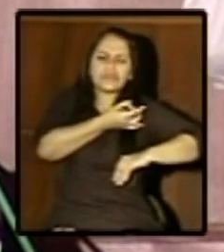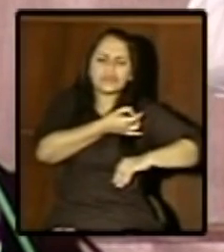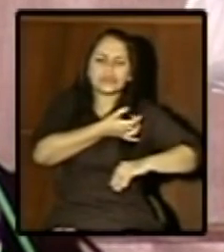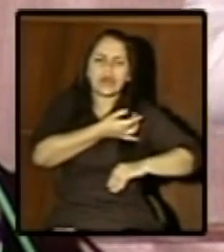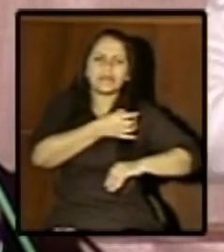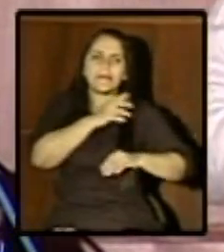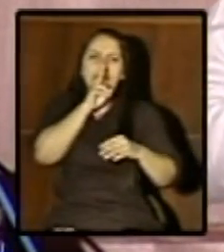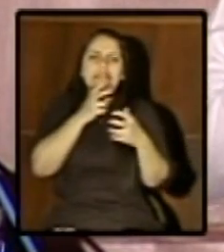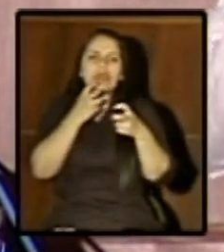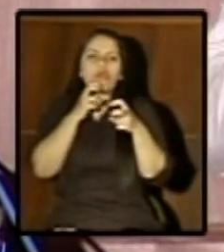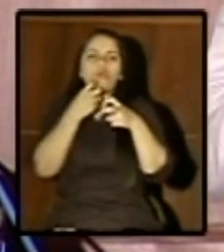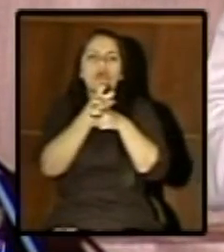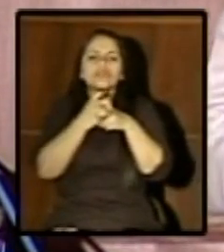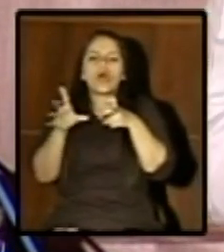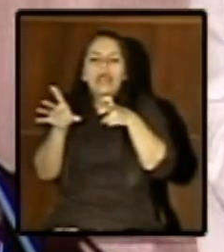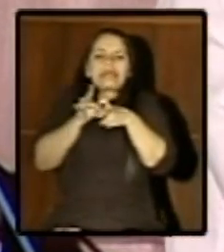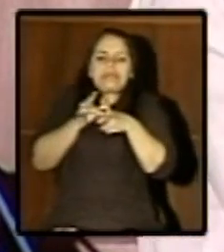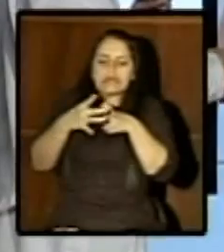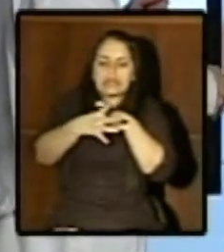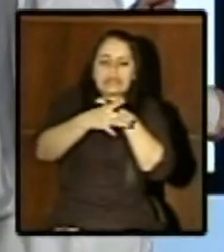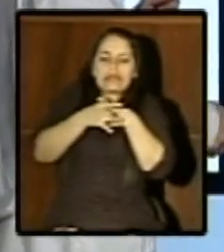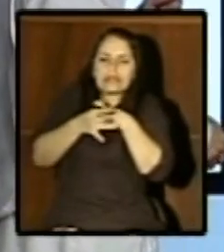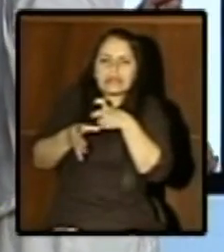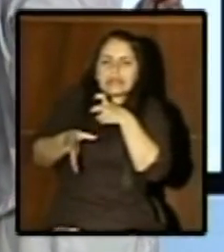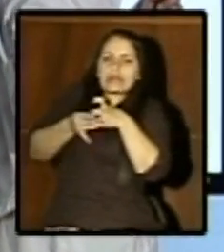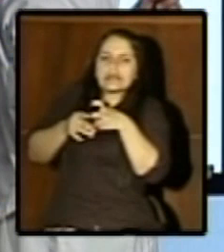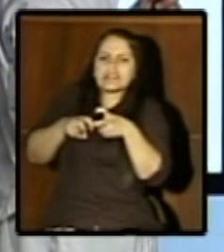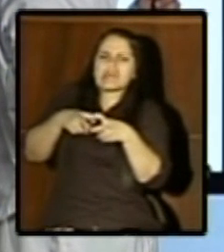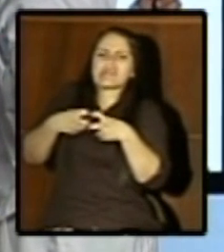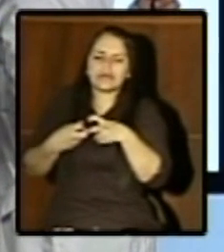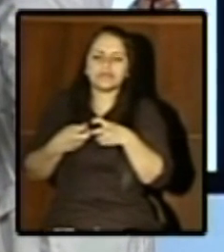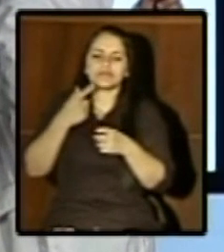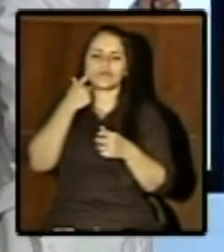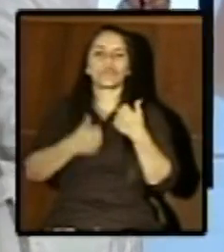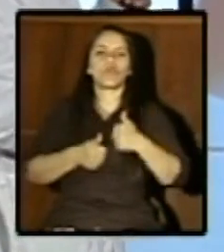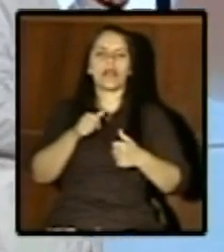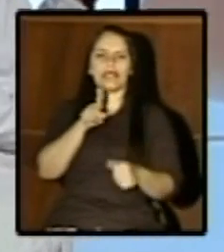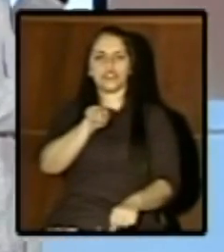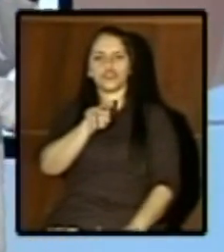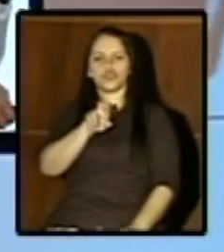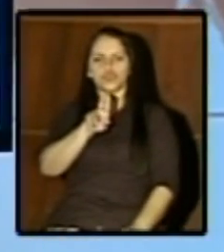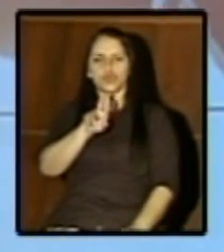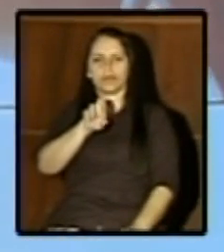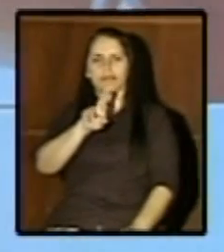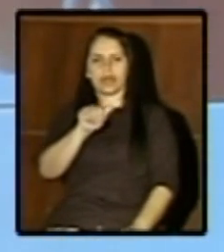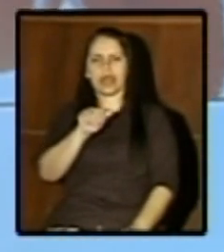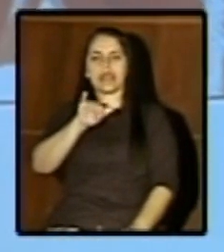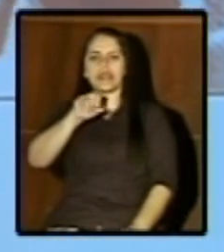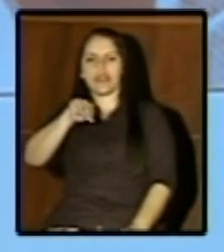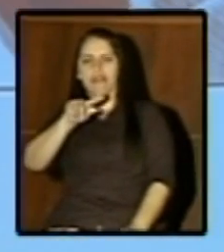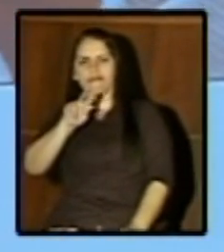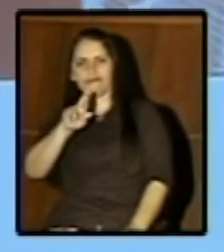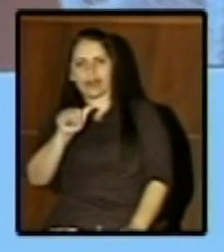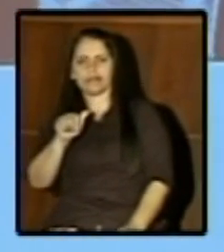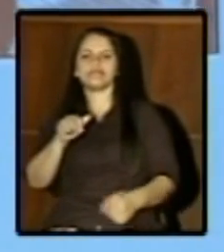funcionando a tope, ¡pum! Pero ya después de ahí empiezan unos musculitos pequeños que están pegados al hueso, que son los que conforman